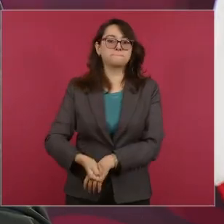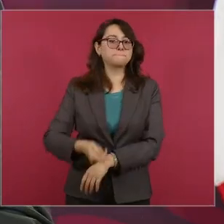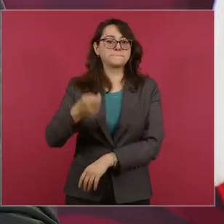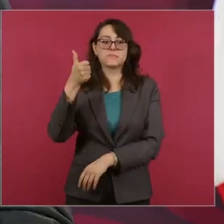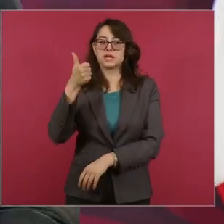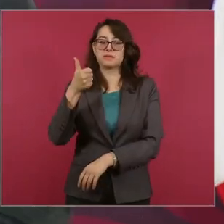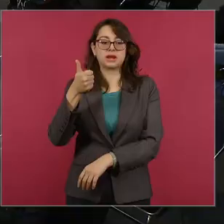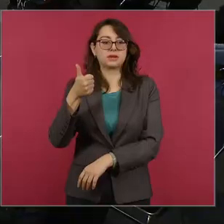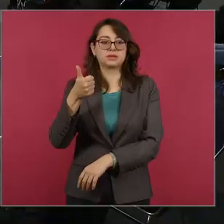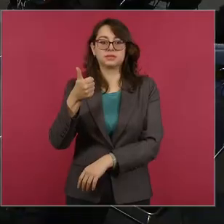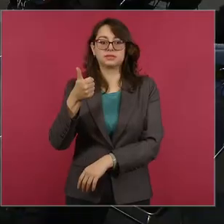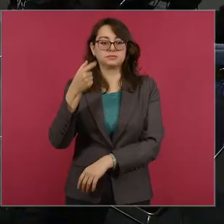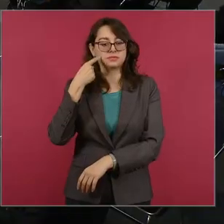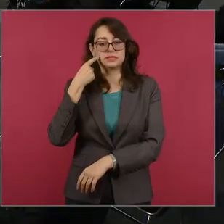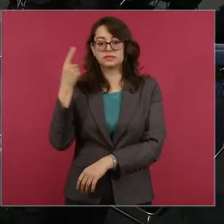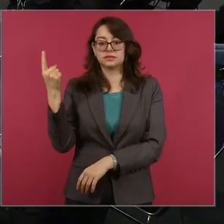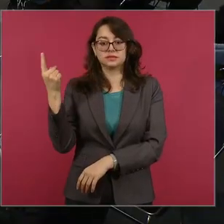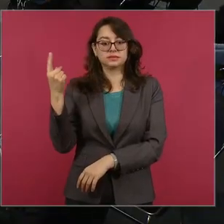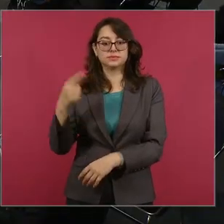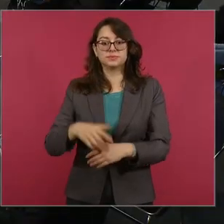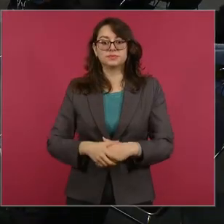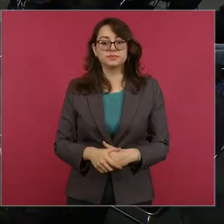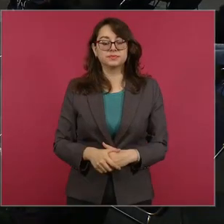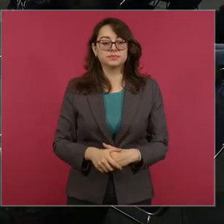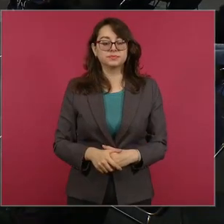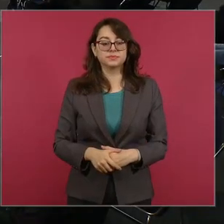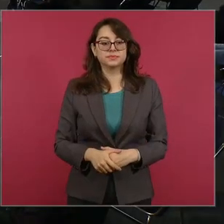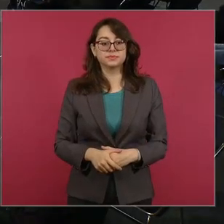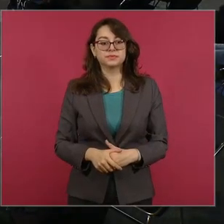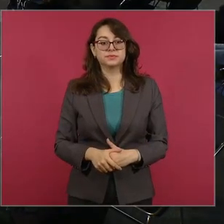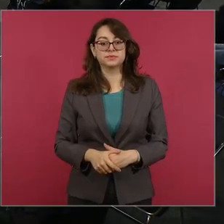el tercer trimestre. Miren lo que está llegando.